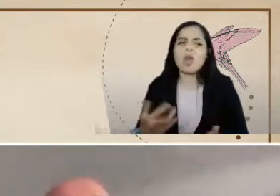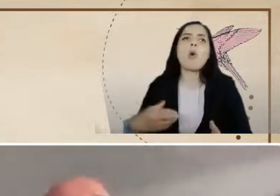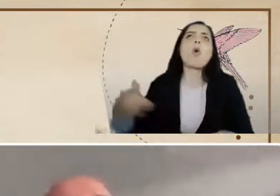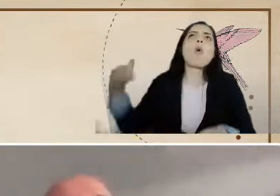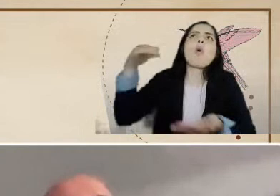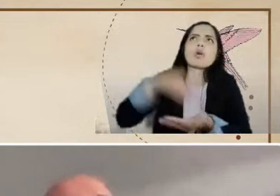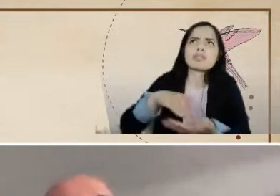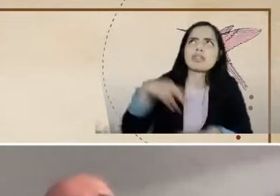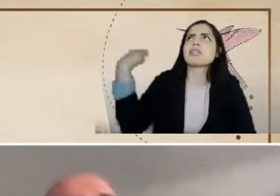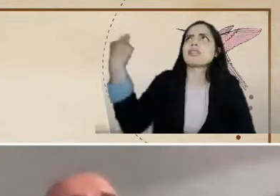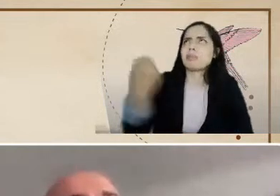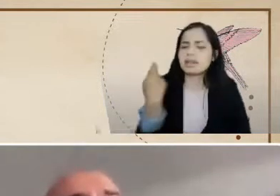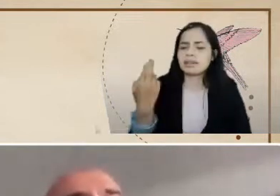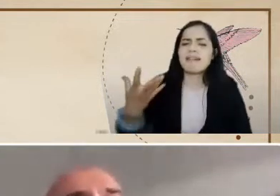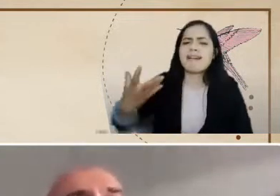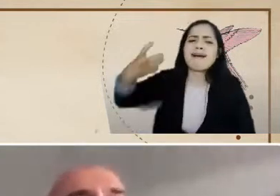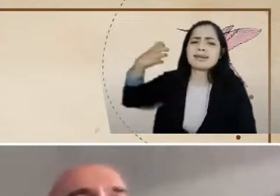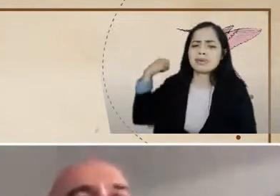naturaleza?